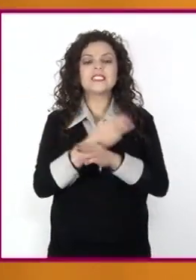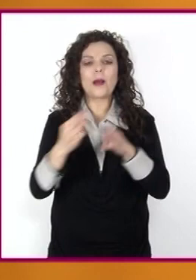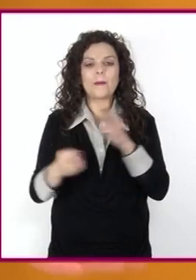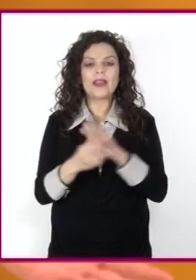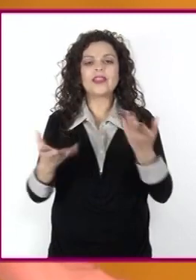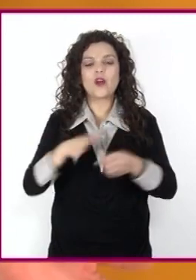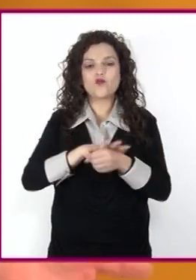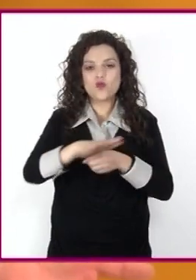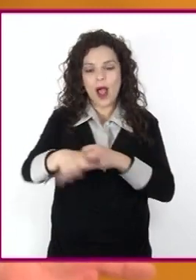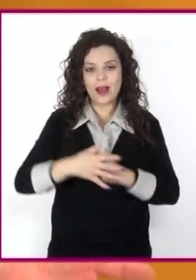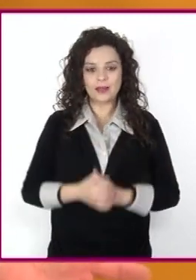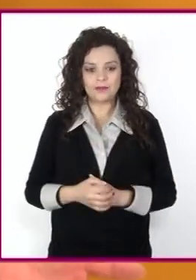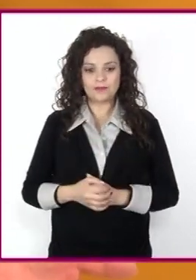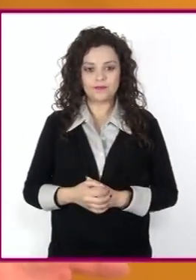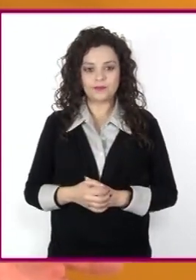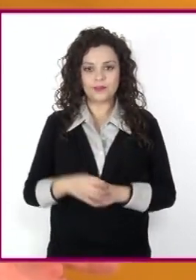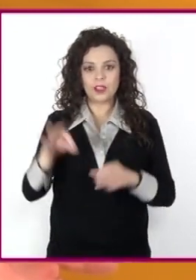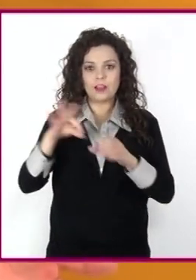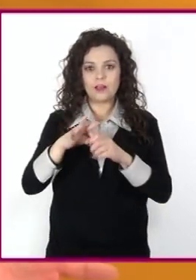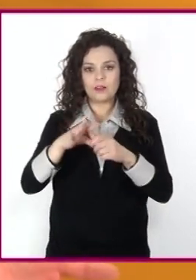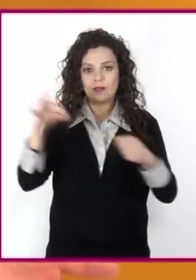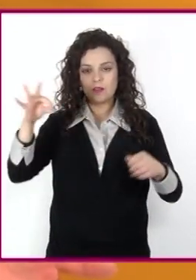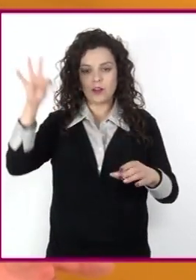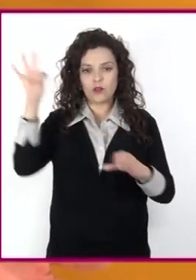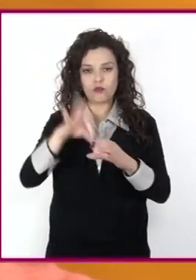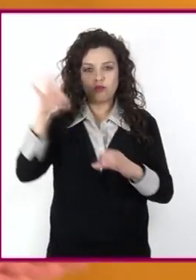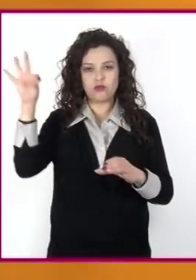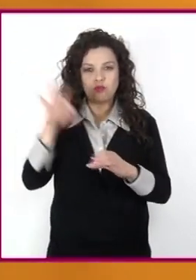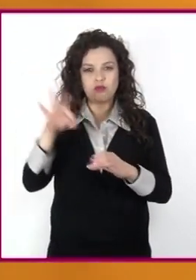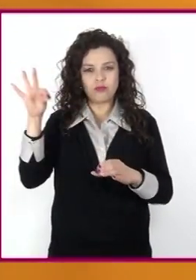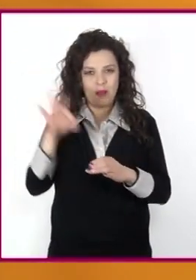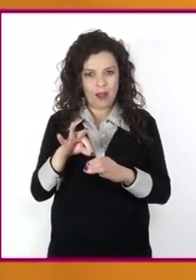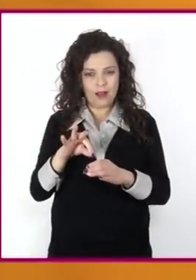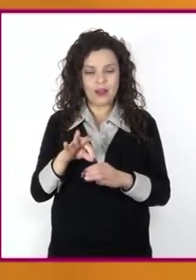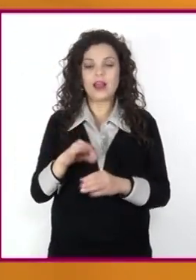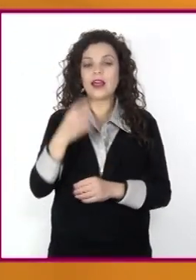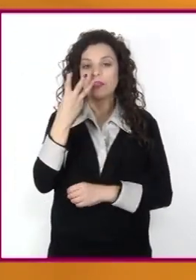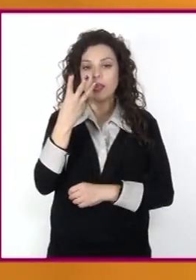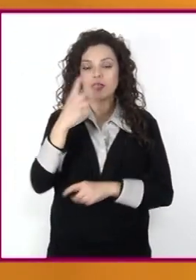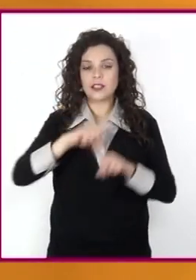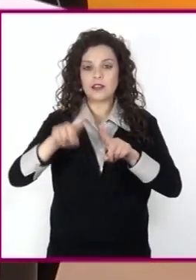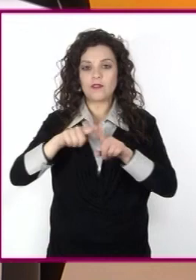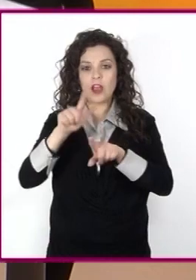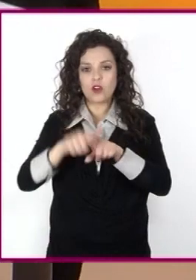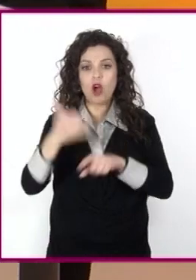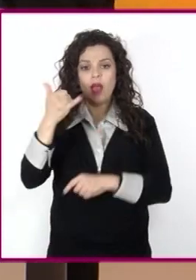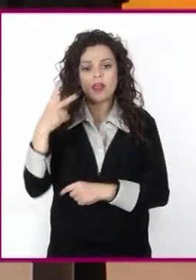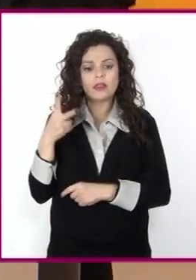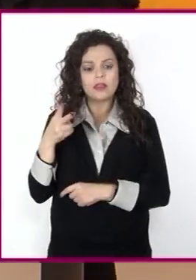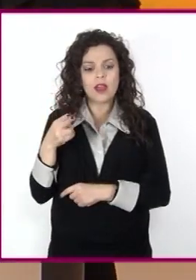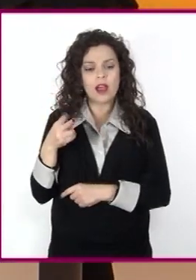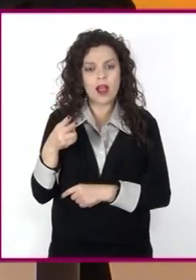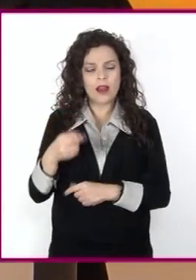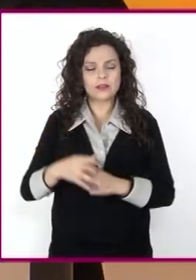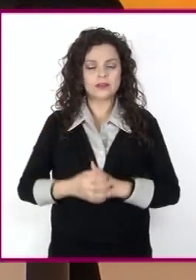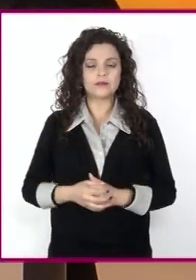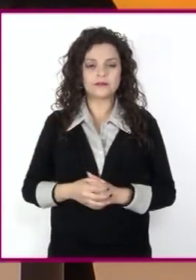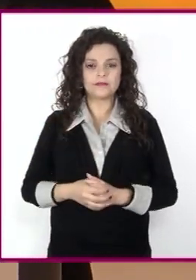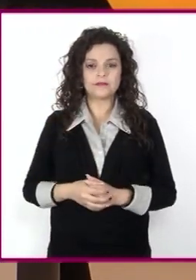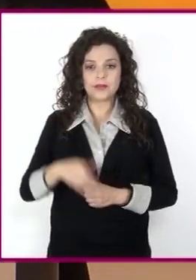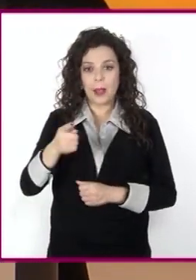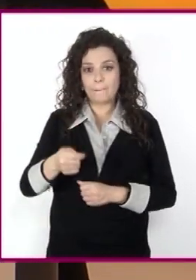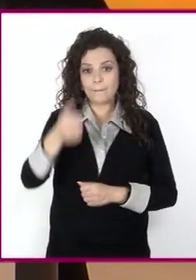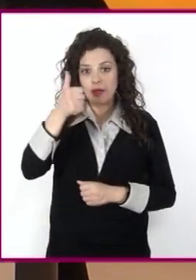materiales: limpiapipas de 3 colores diferentes y tijeras. Primero tomamos